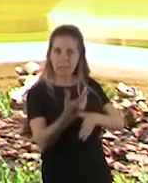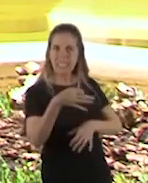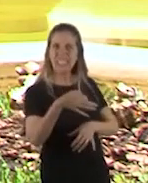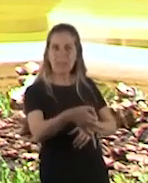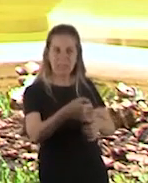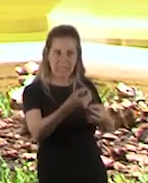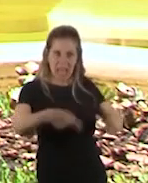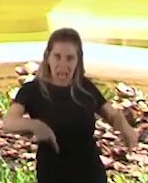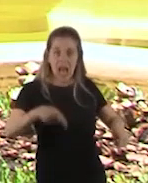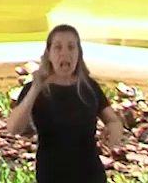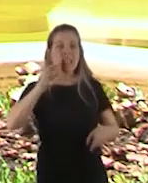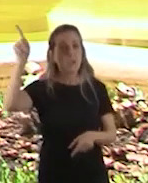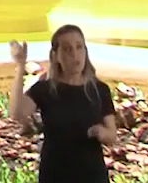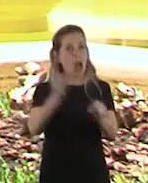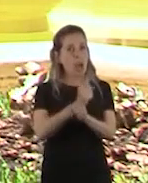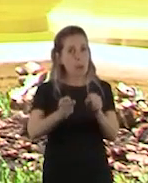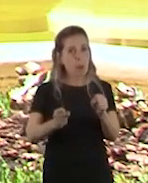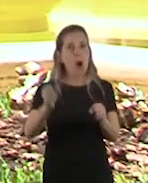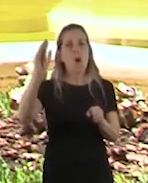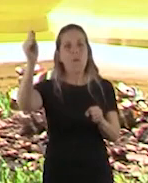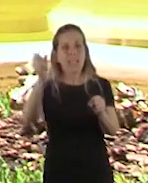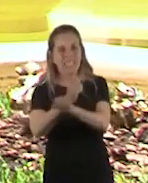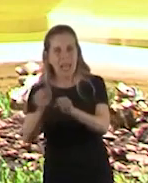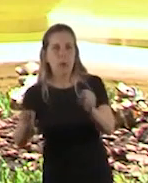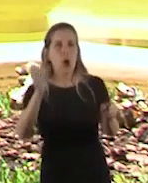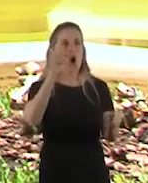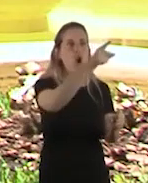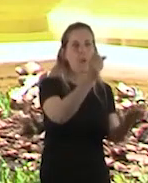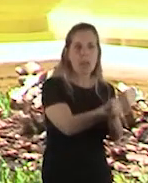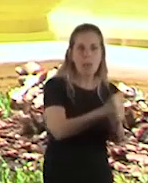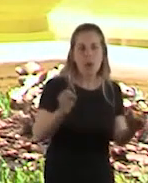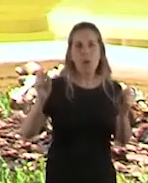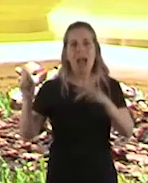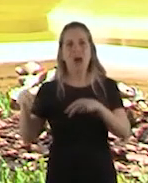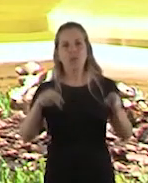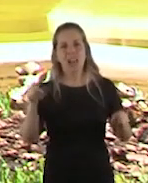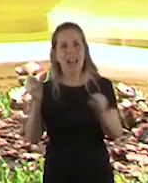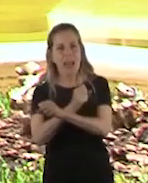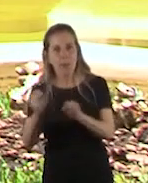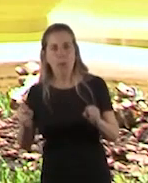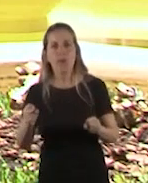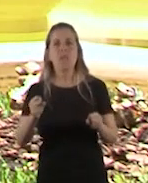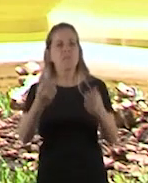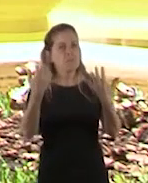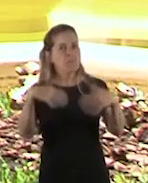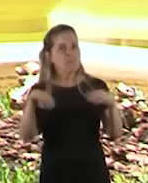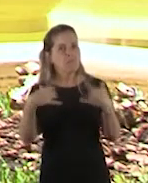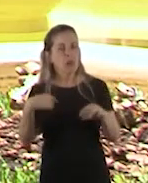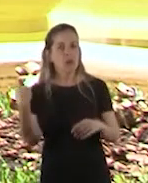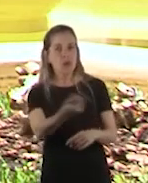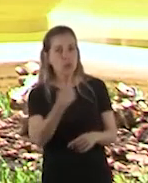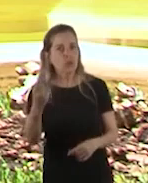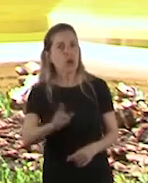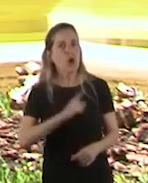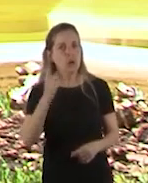sido aprobada en Estados Unidos, en Brasil, en Colombia, en Australia, en Nueva Zelanda. Estamos